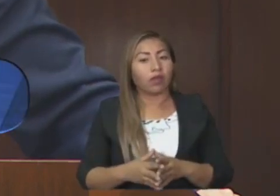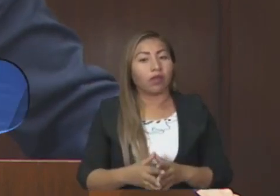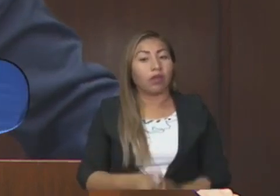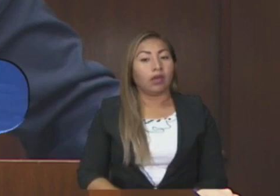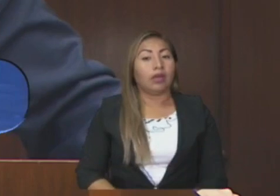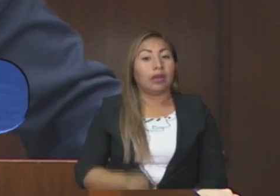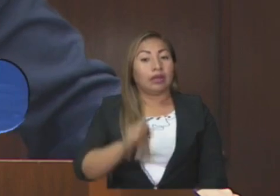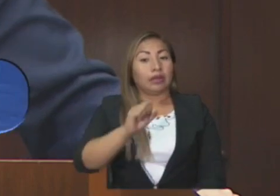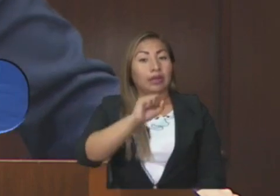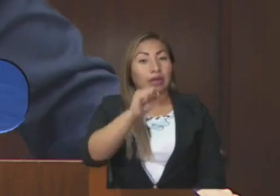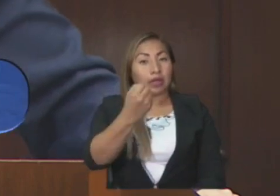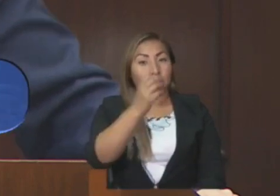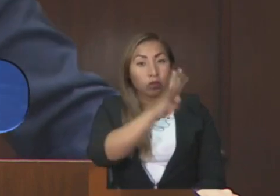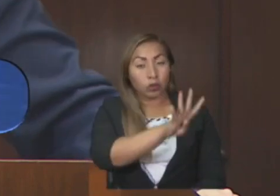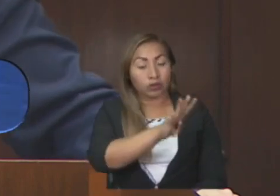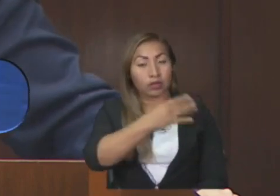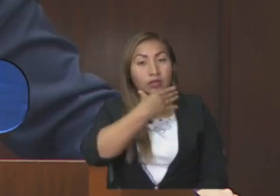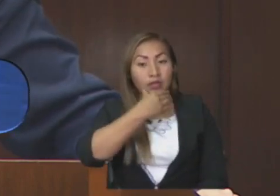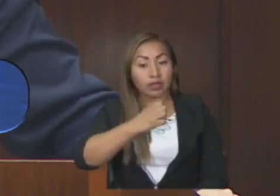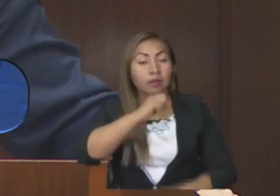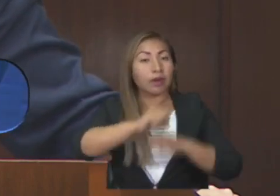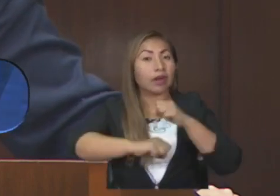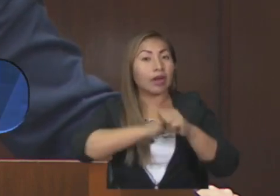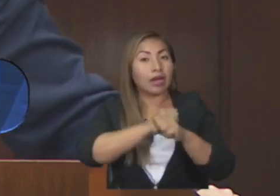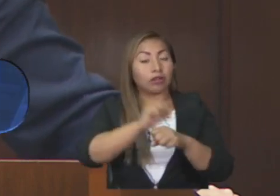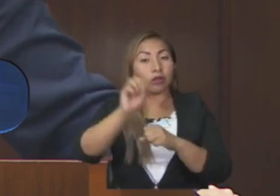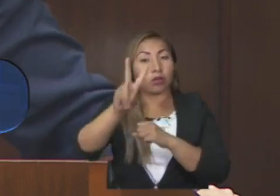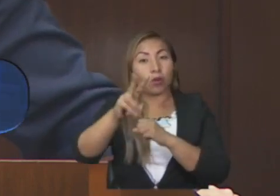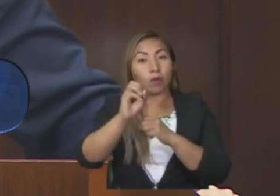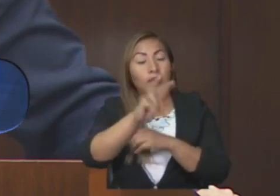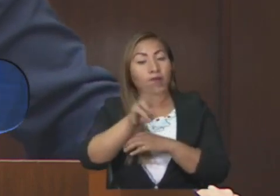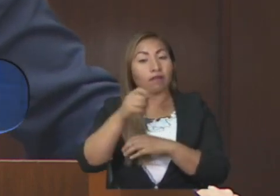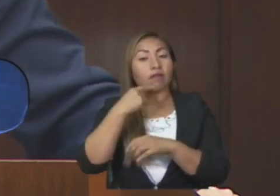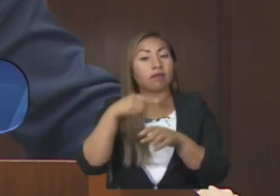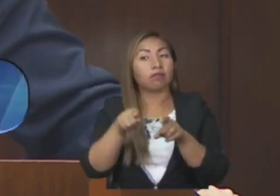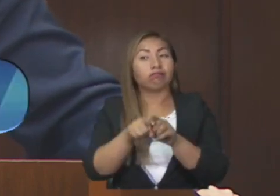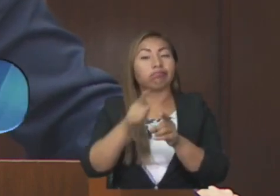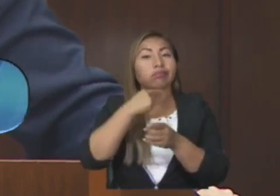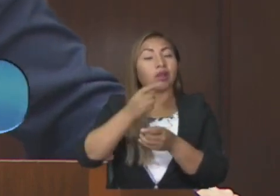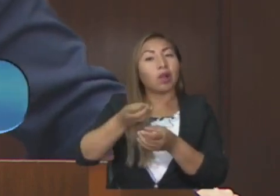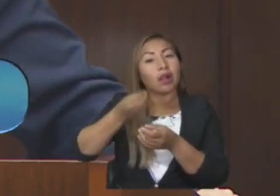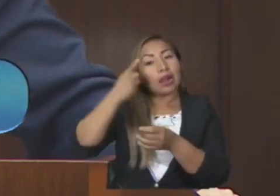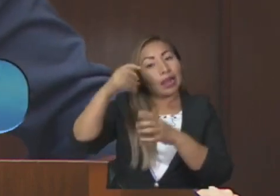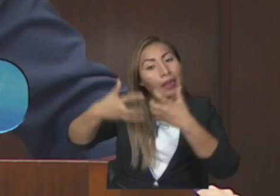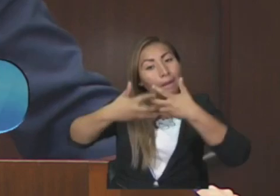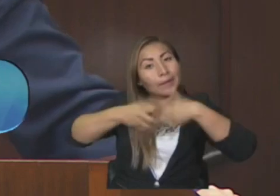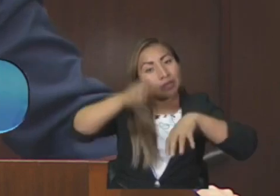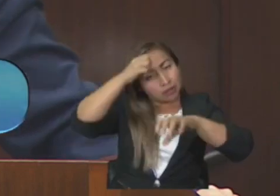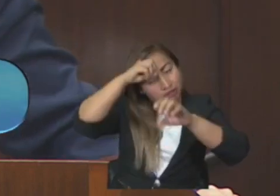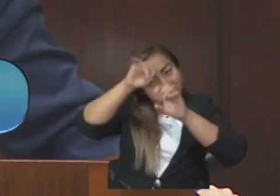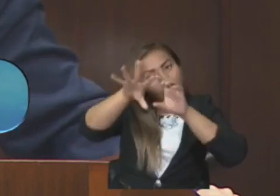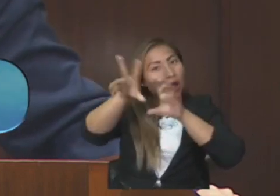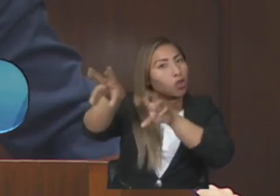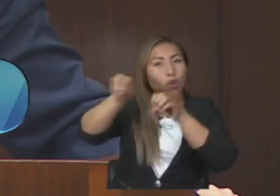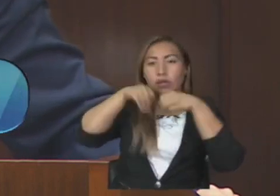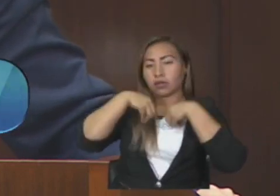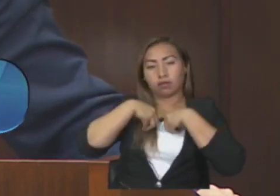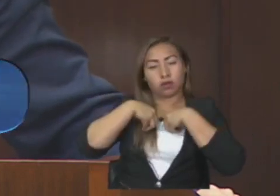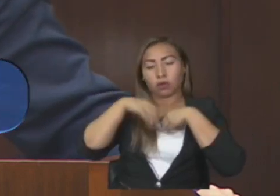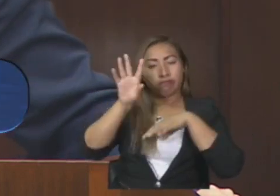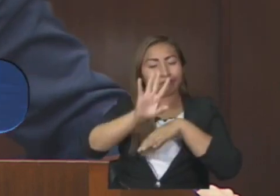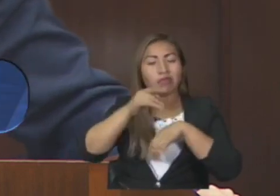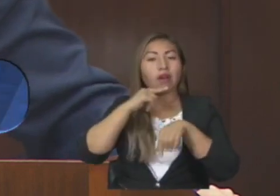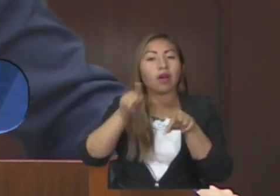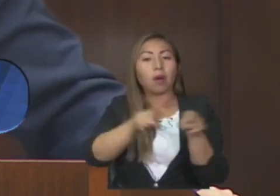de diciembre del 2022, Minera Panamá rechazó el nuevo contrato que le presentó el Gobierno Nacional, el cual reflejaba los